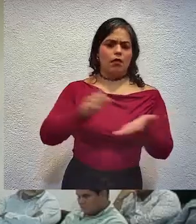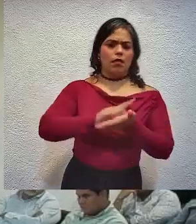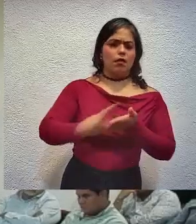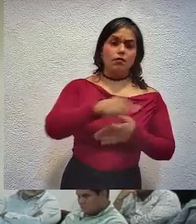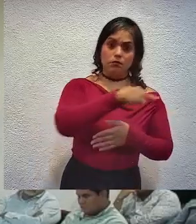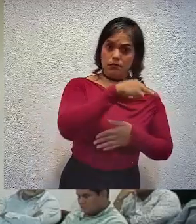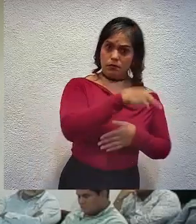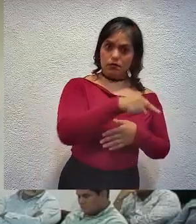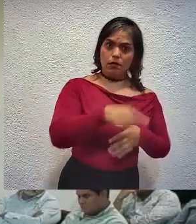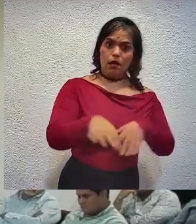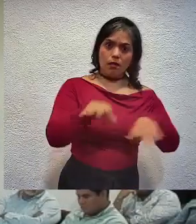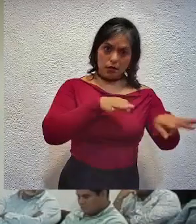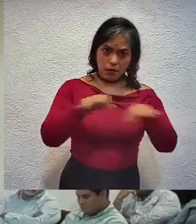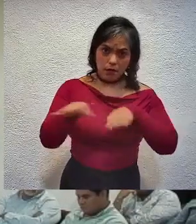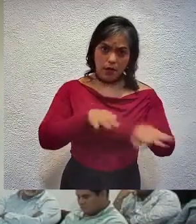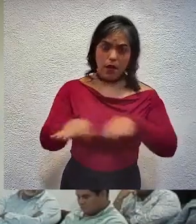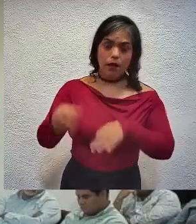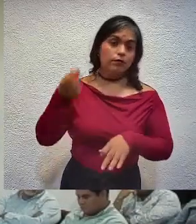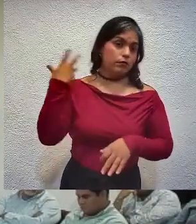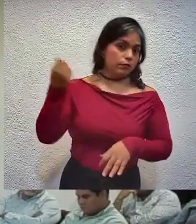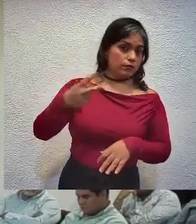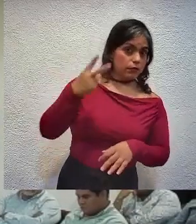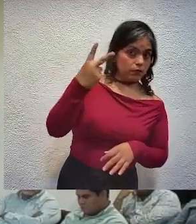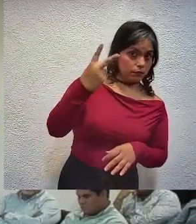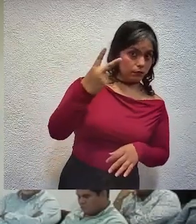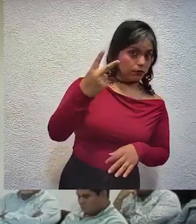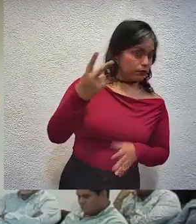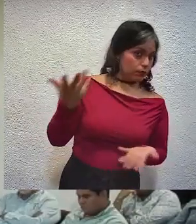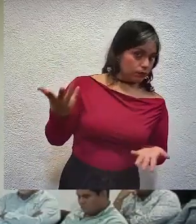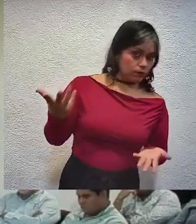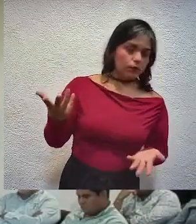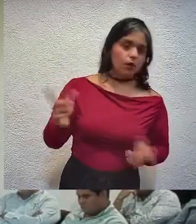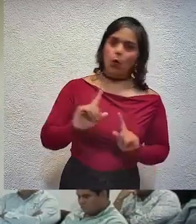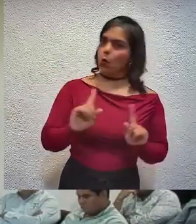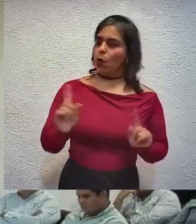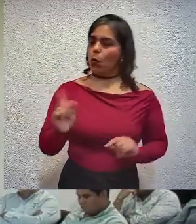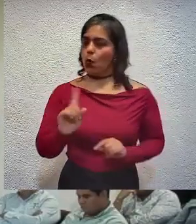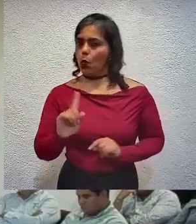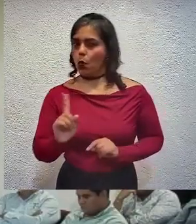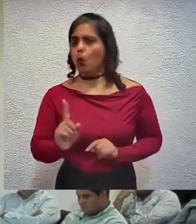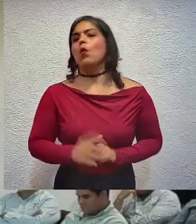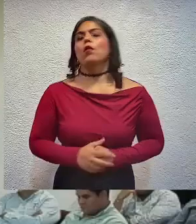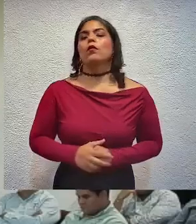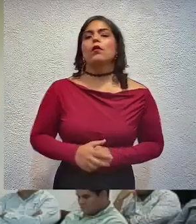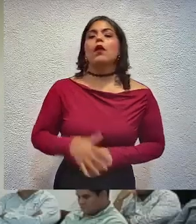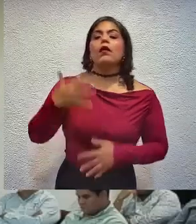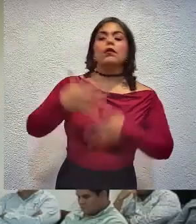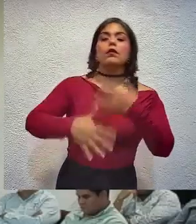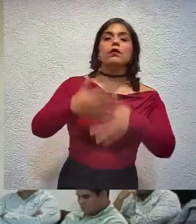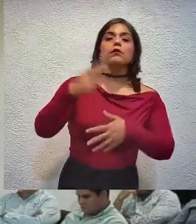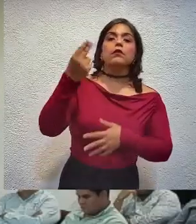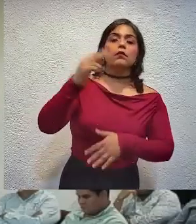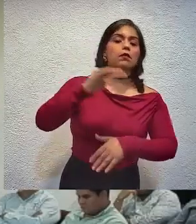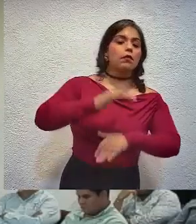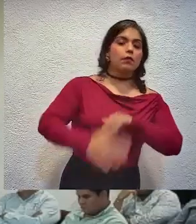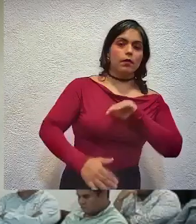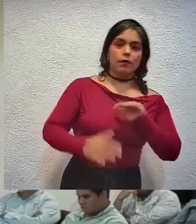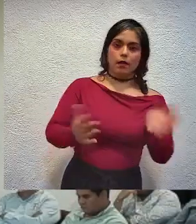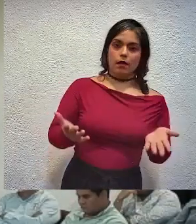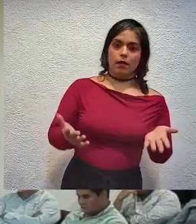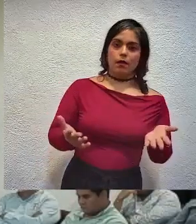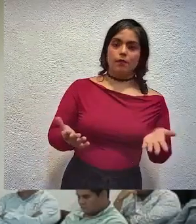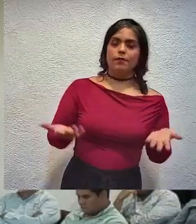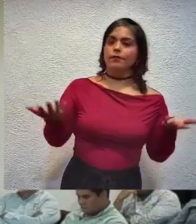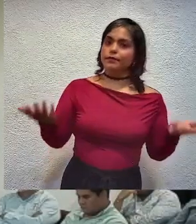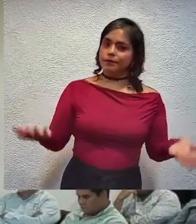laborales del personal de la Ponencia 2 porque su relación laboral con ese tribunal concluyó el 15 de noviembre del 2025.